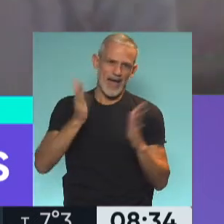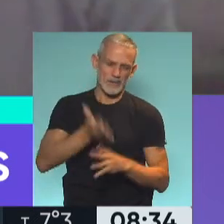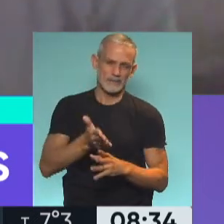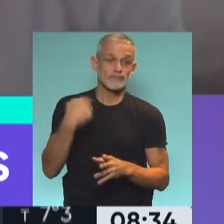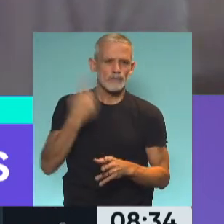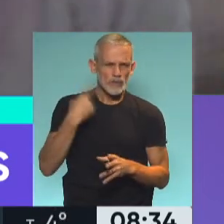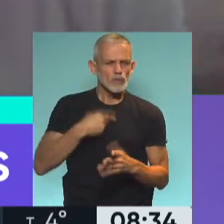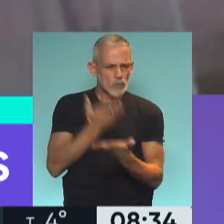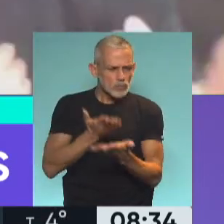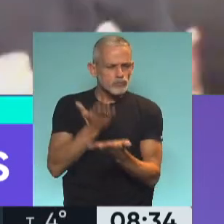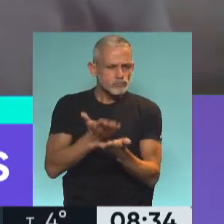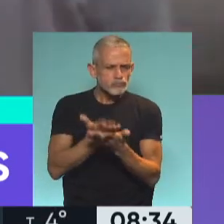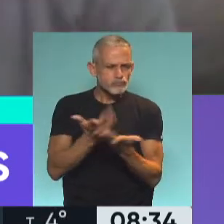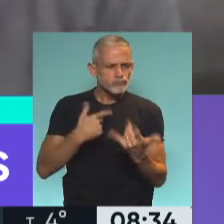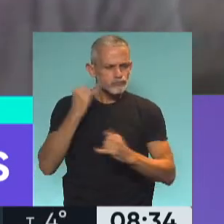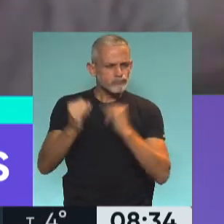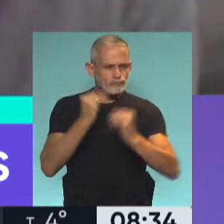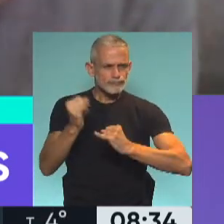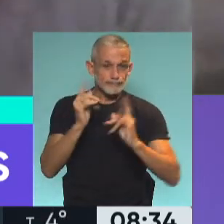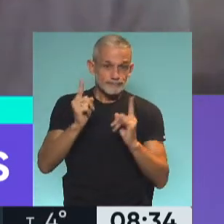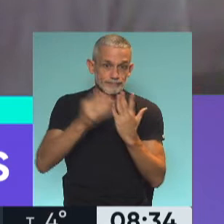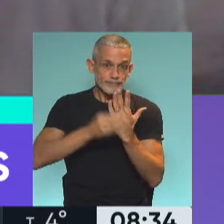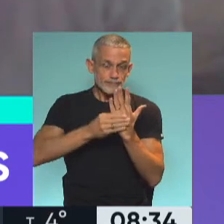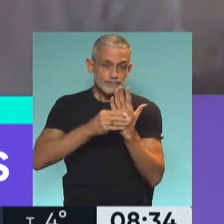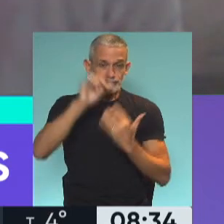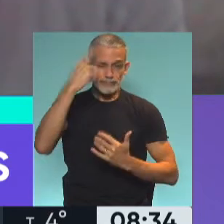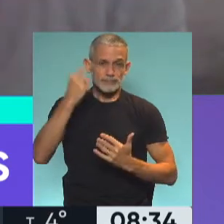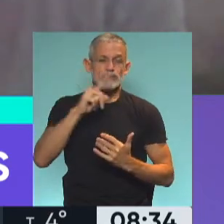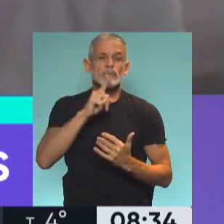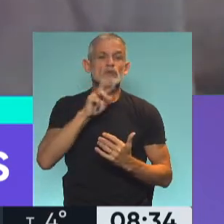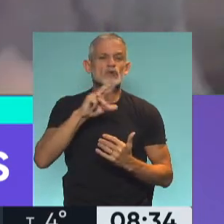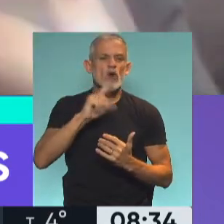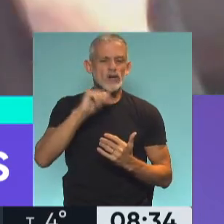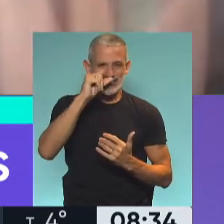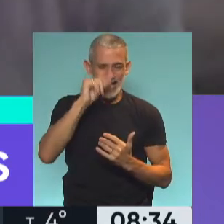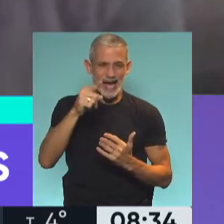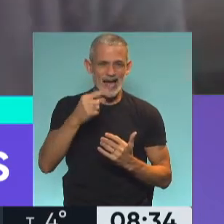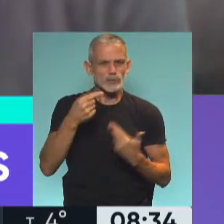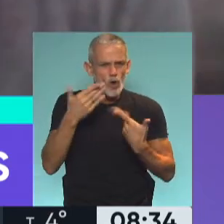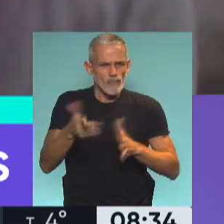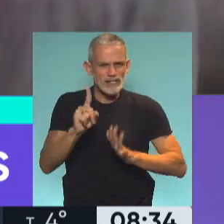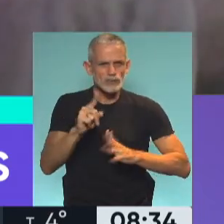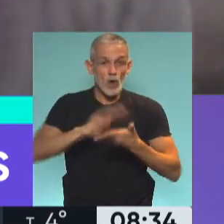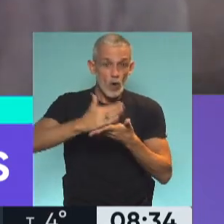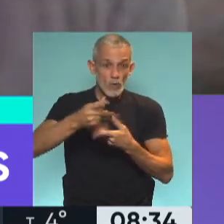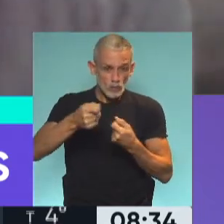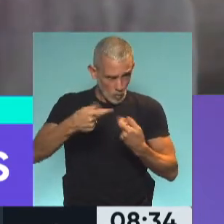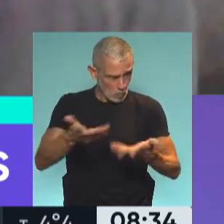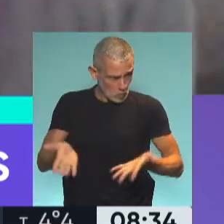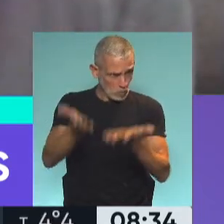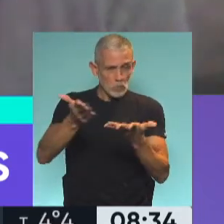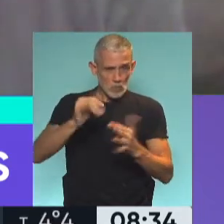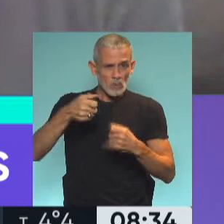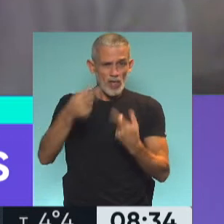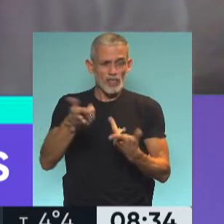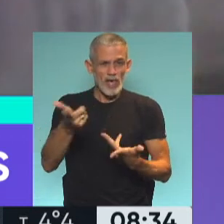nosotros venimos diciendo hace mucho tiempo, y creo que el propio ministro de la Nación, Nicolás Trota, se ofreció dándole las computadoras a